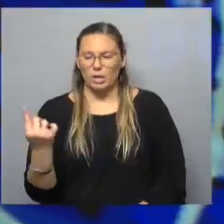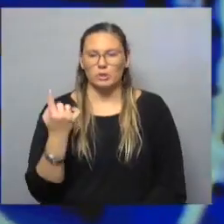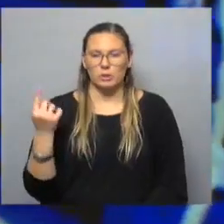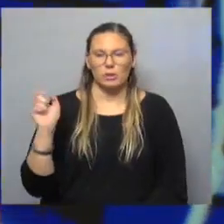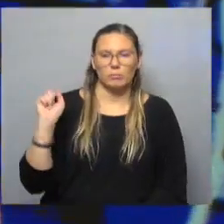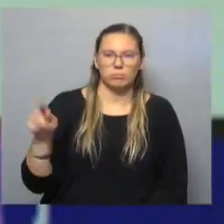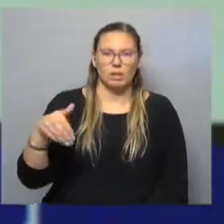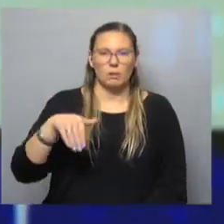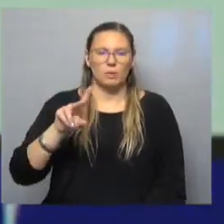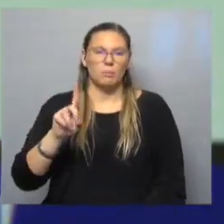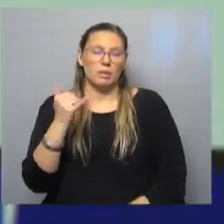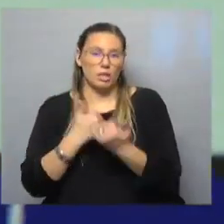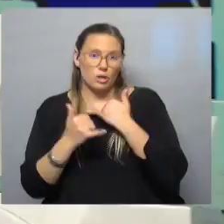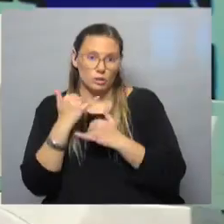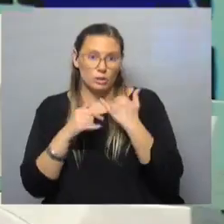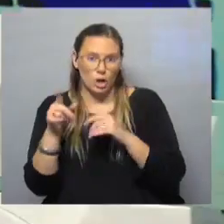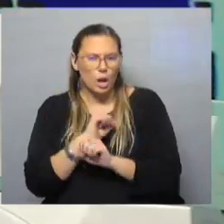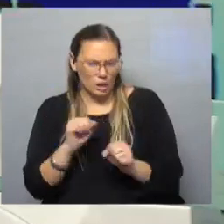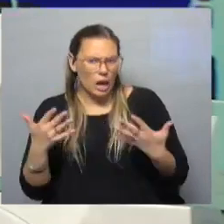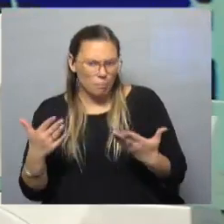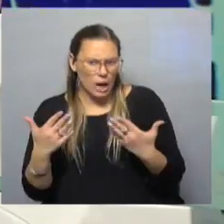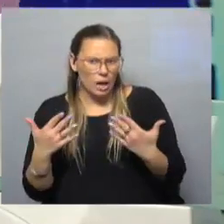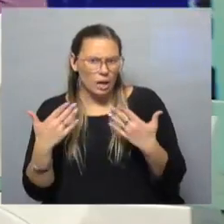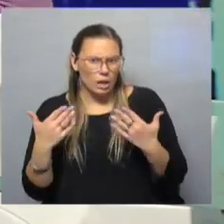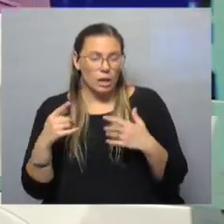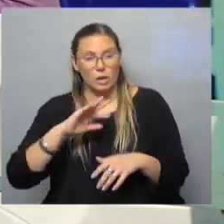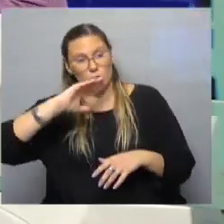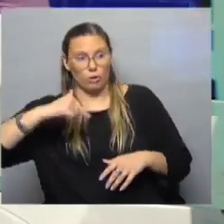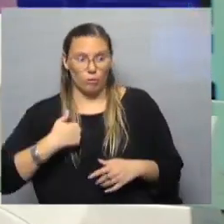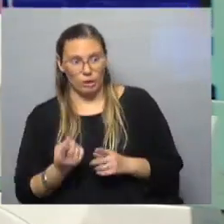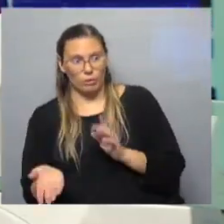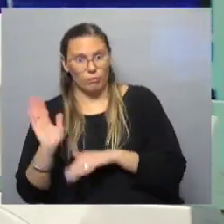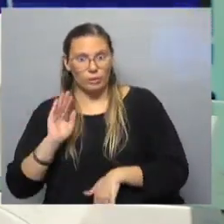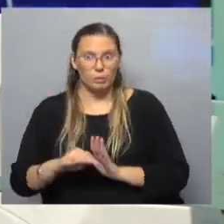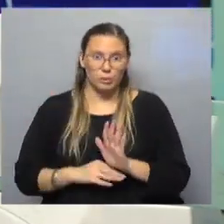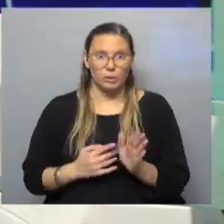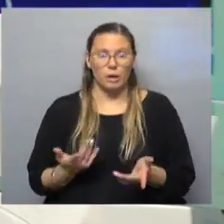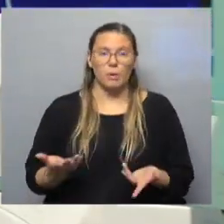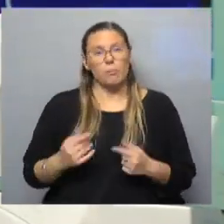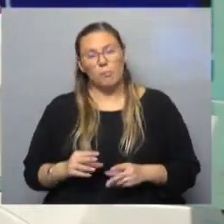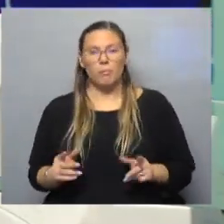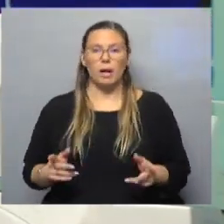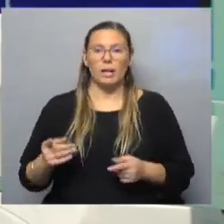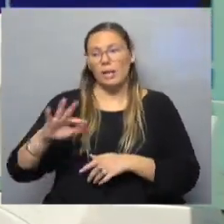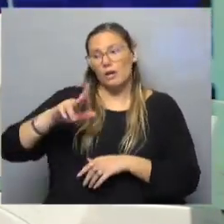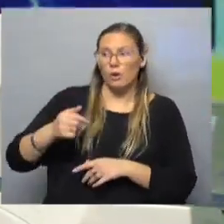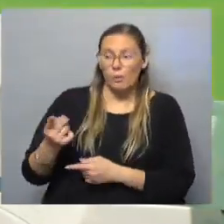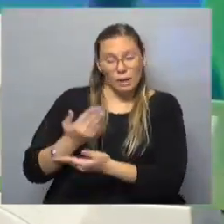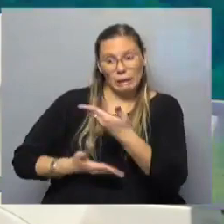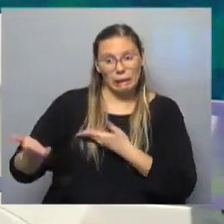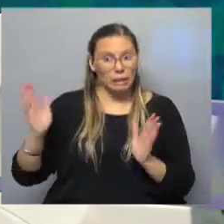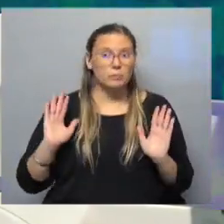manejándose en MBD Noticias. Él ellos puede hacerlo. Voz, ellos te robaron una voz. Por favor, faltaba más. El que roba un ladrón. ¿Y